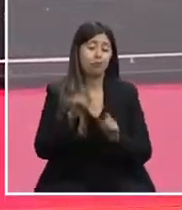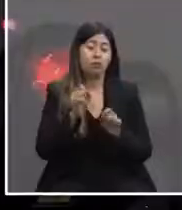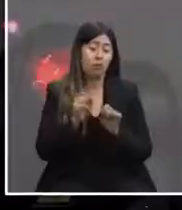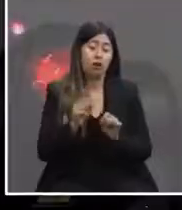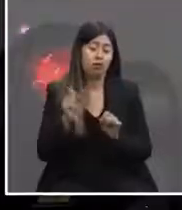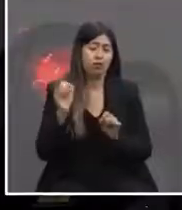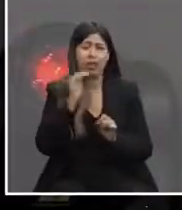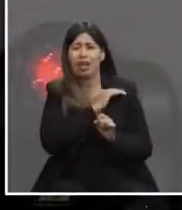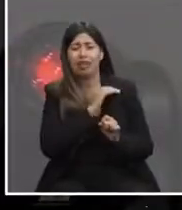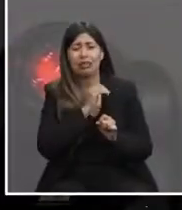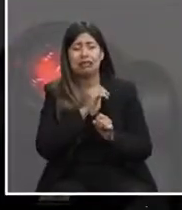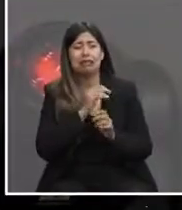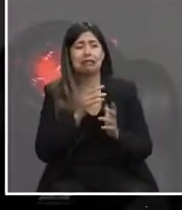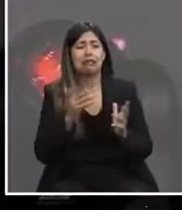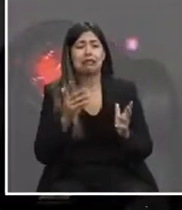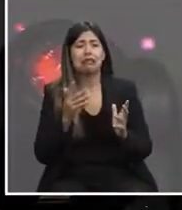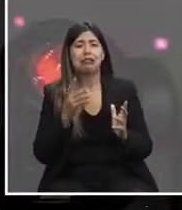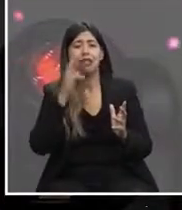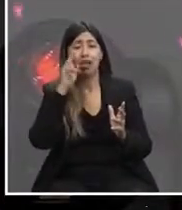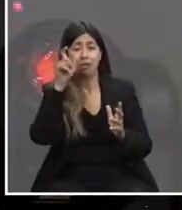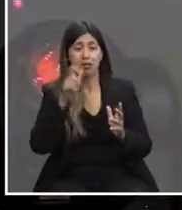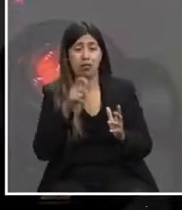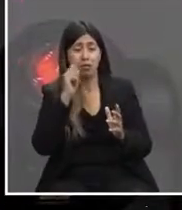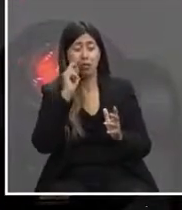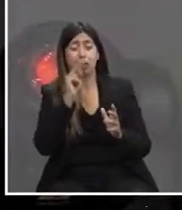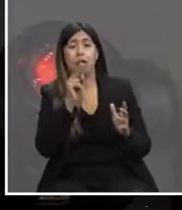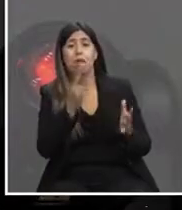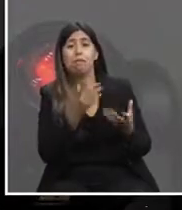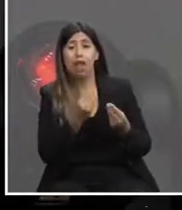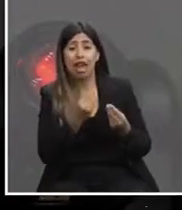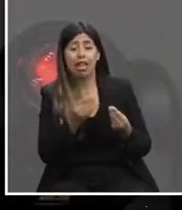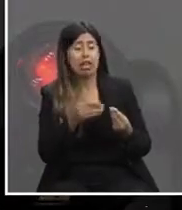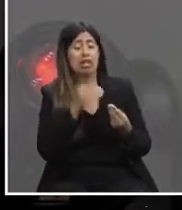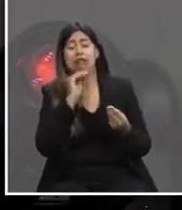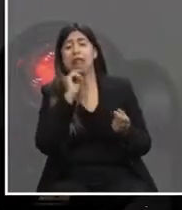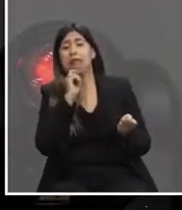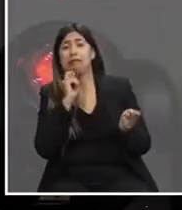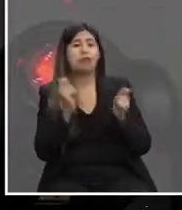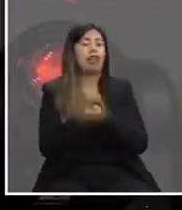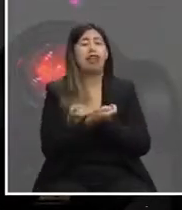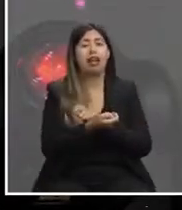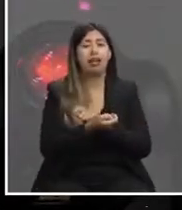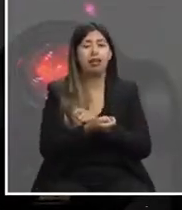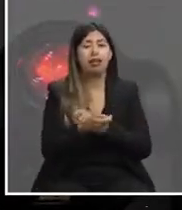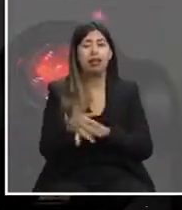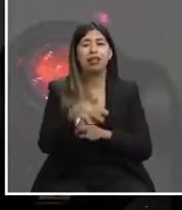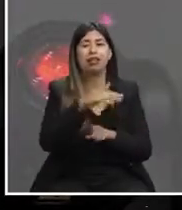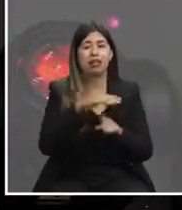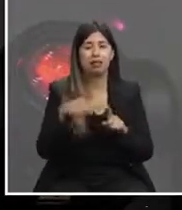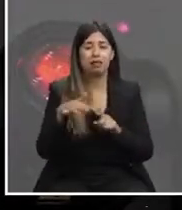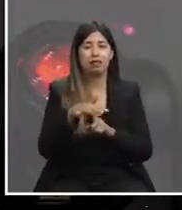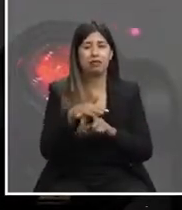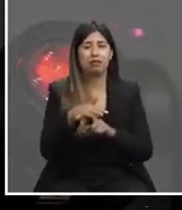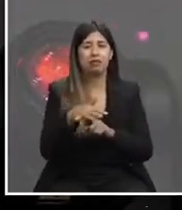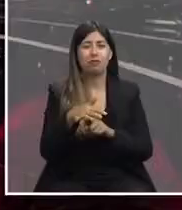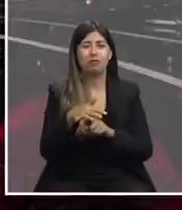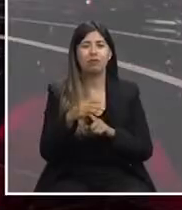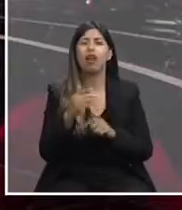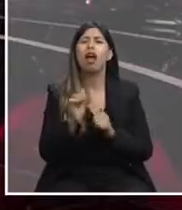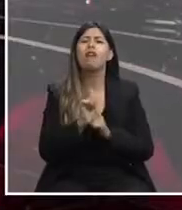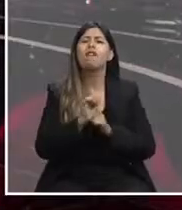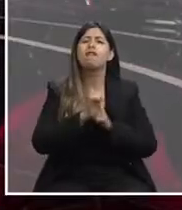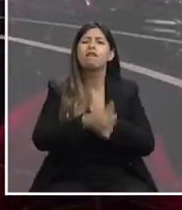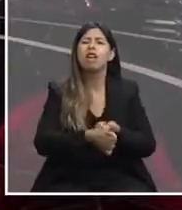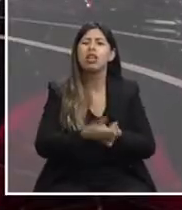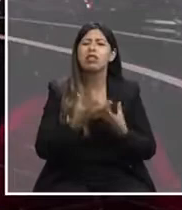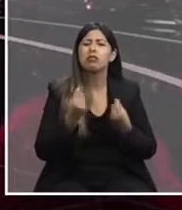rápidamente alterar la visión de una persona introduciendo el miedo en una situación. ¿Cómo se vence el miedo?